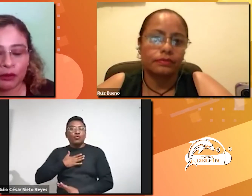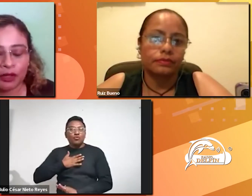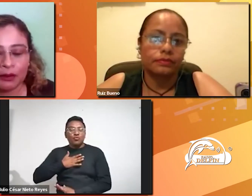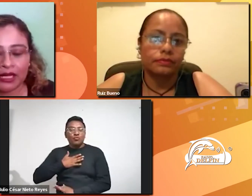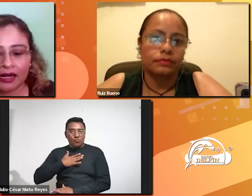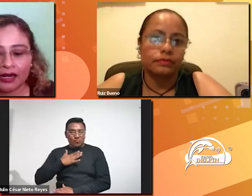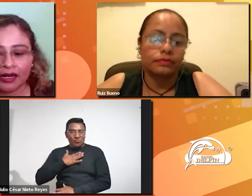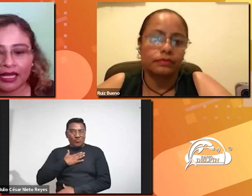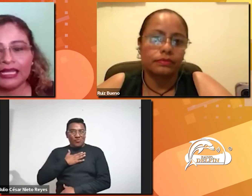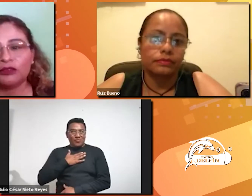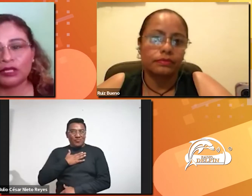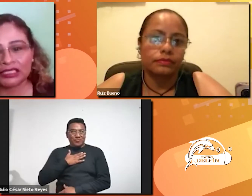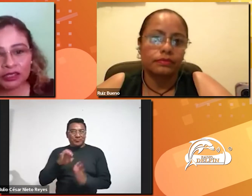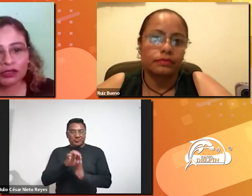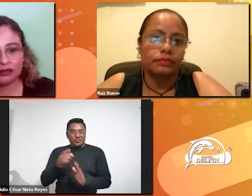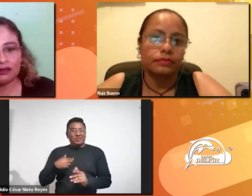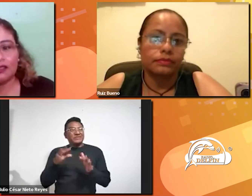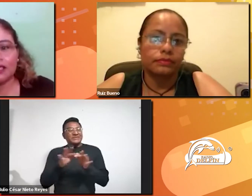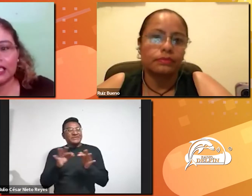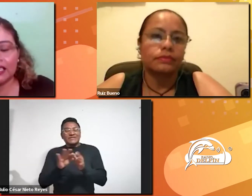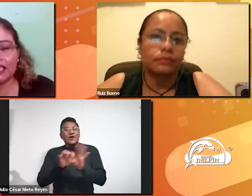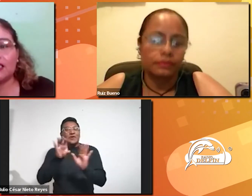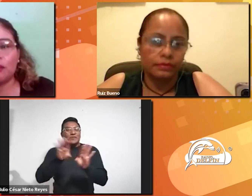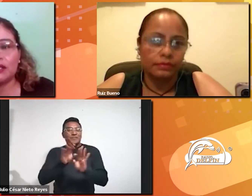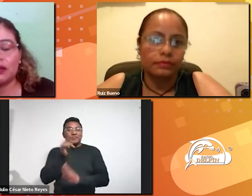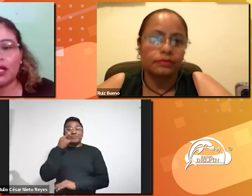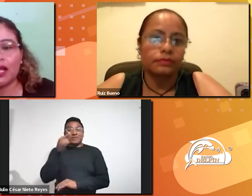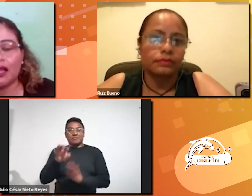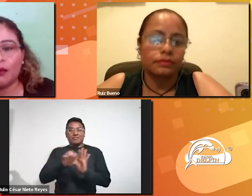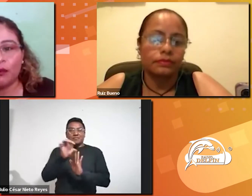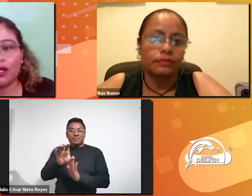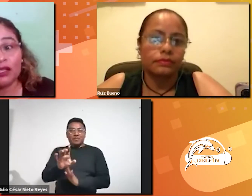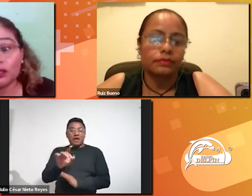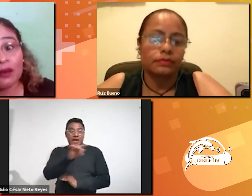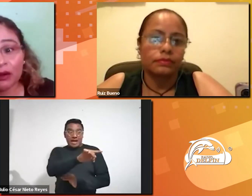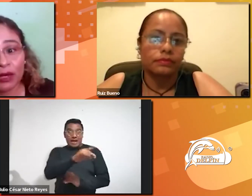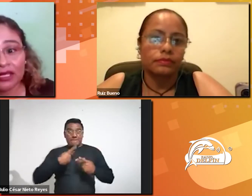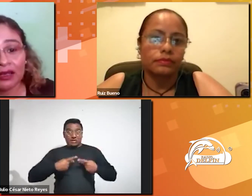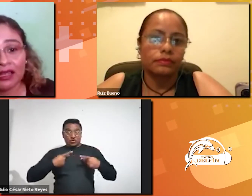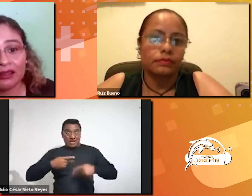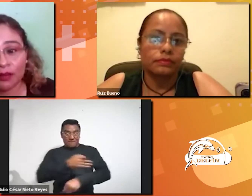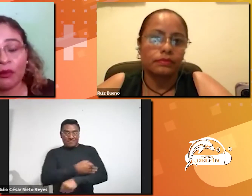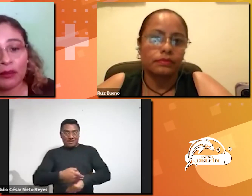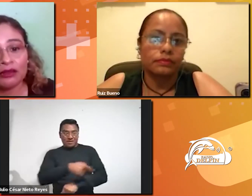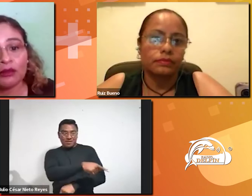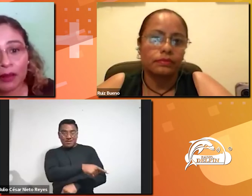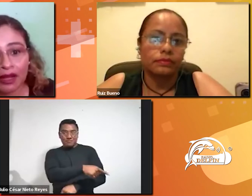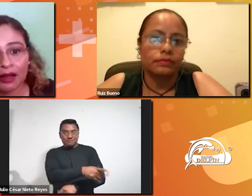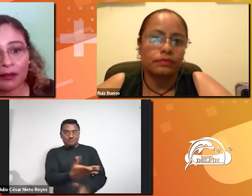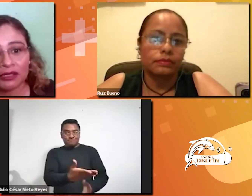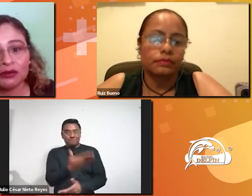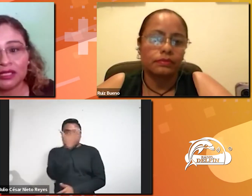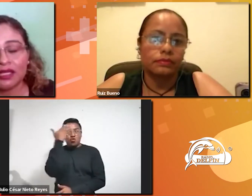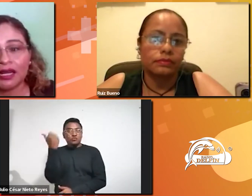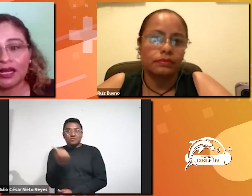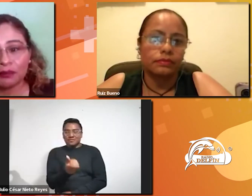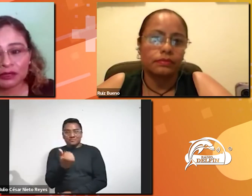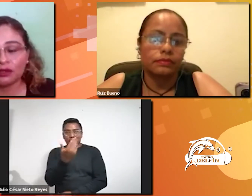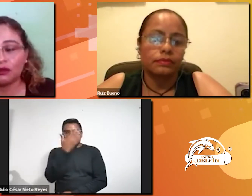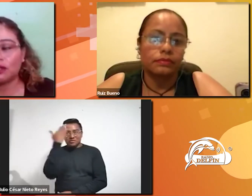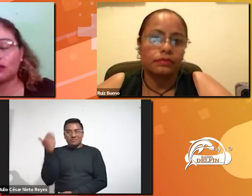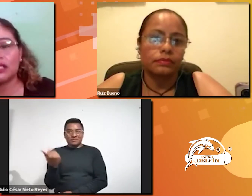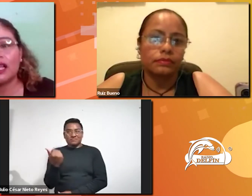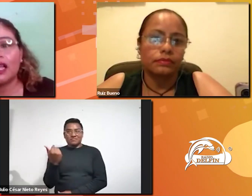¿cómo te puedo explicar? El detonación que tiene esta persona, porque no sabe en qué momento va a suscitar